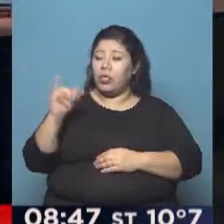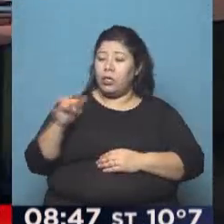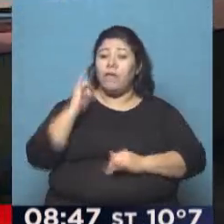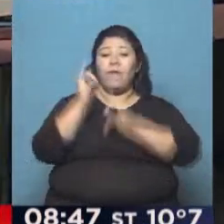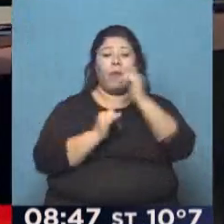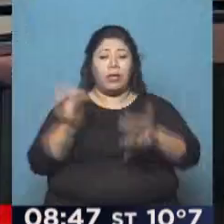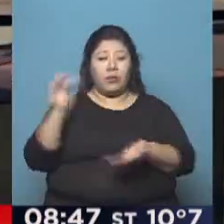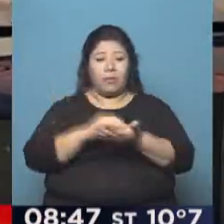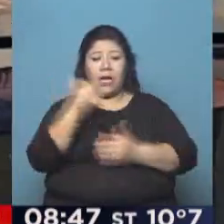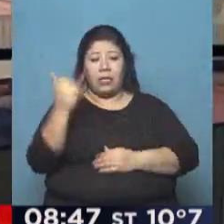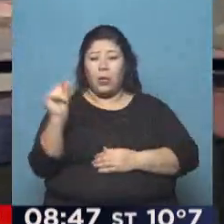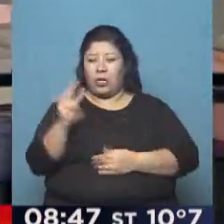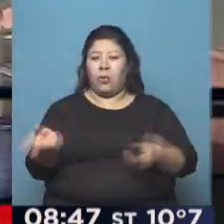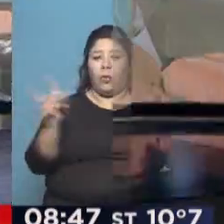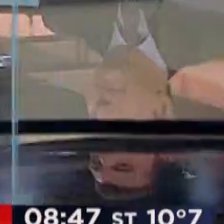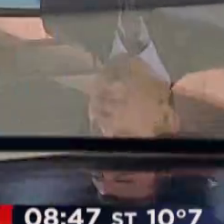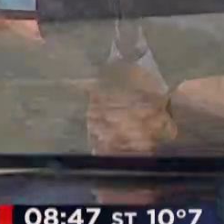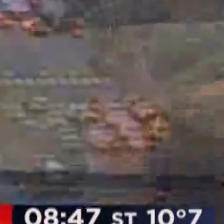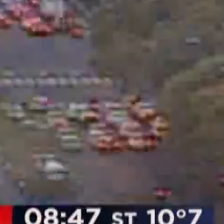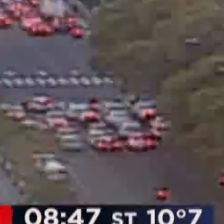información todavía vamos